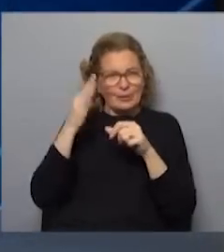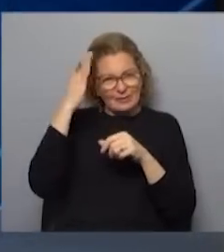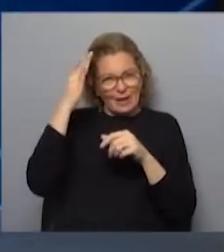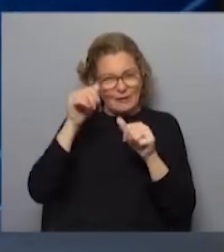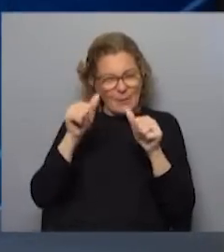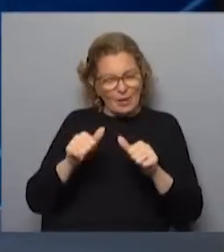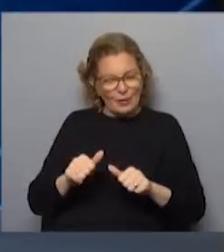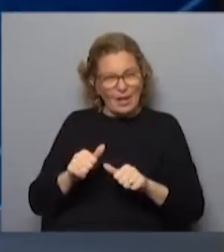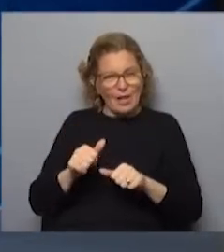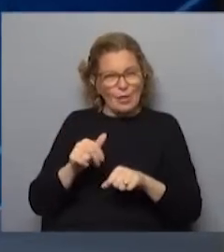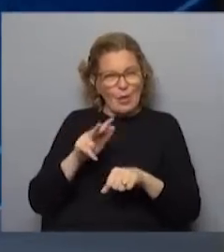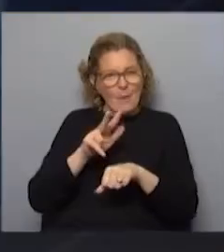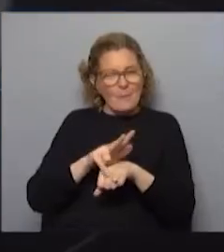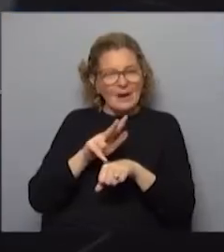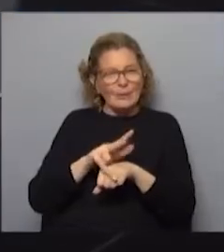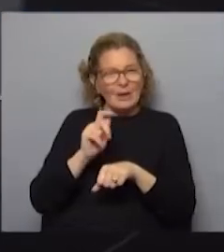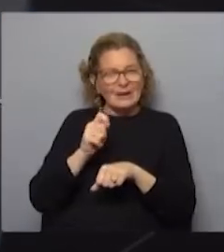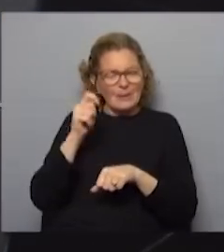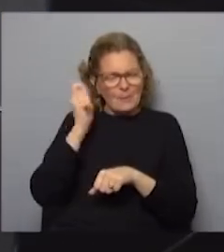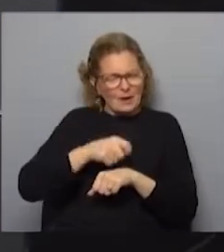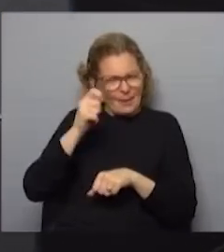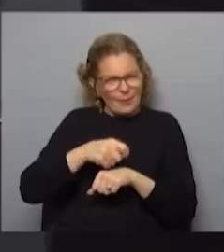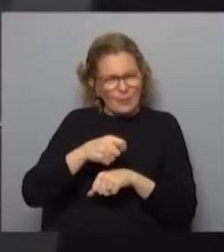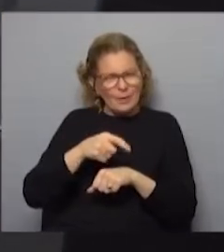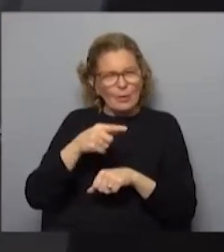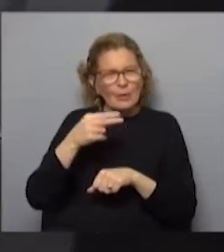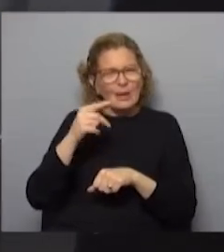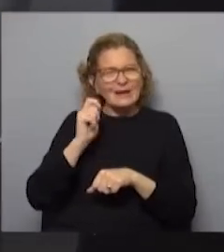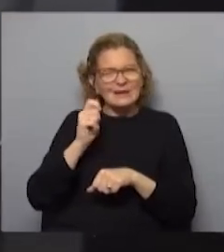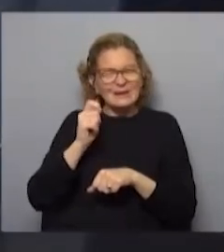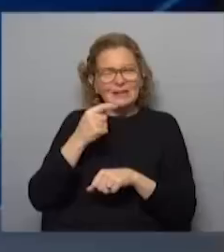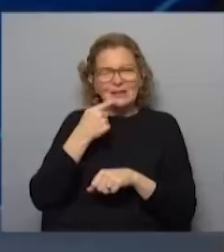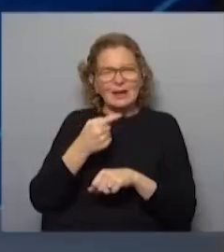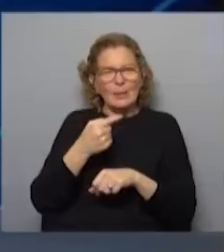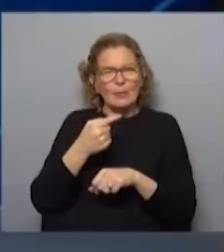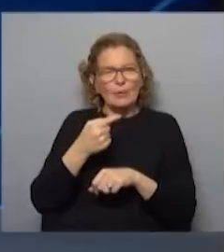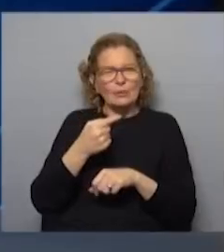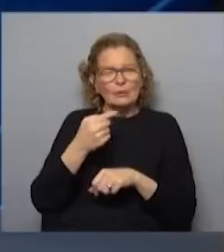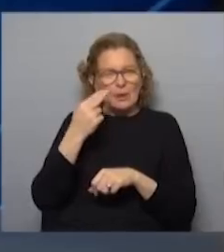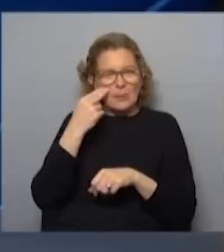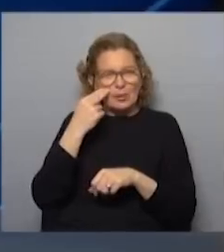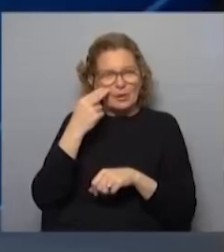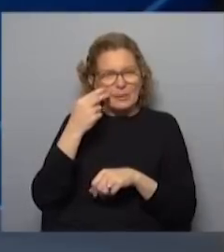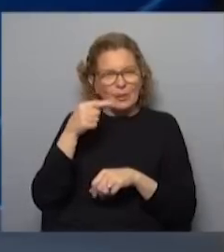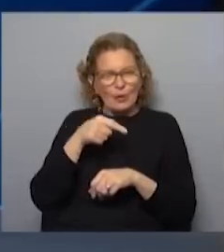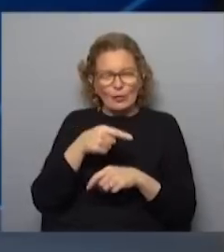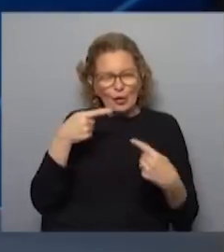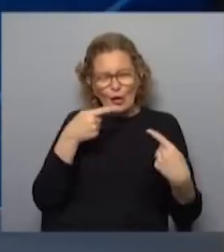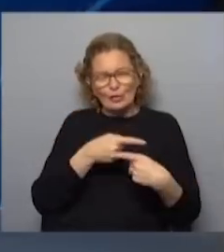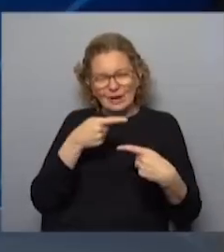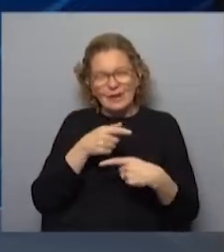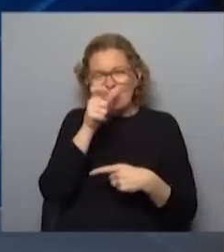Paraguay y él sabe ahí a quién se torturó Y a quién se digamos se humilló no se humilló y se